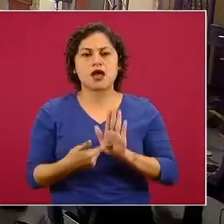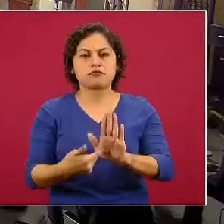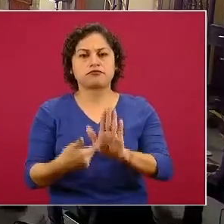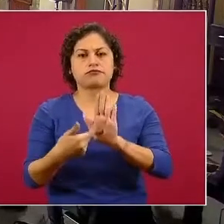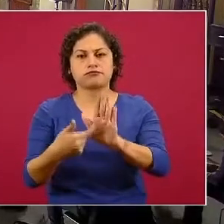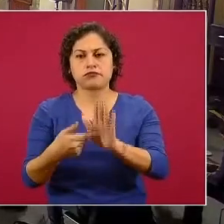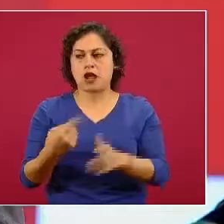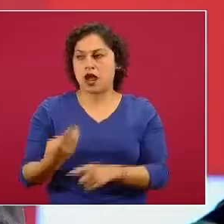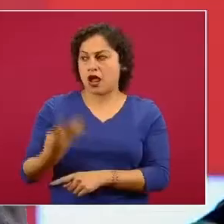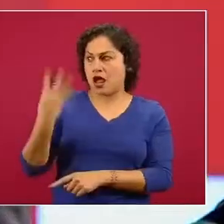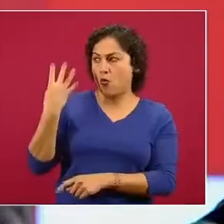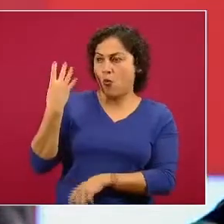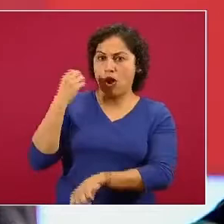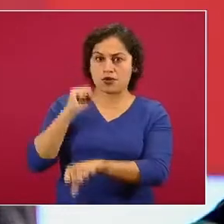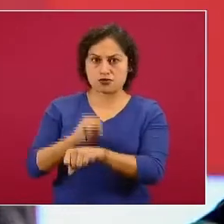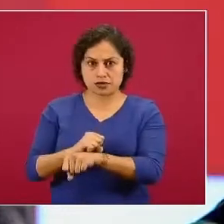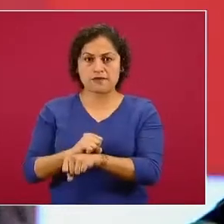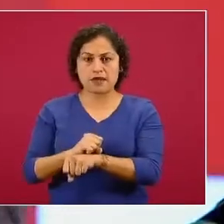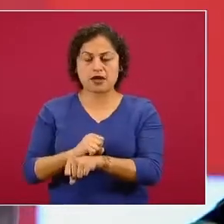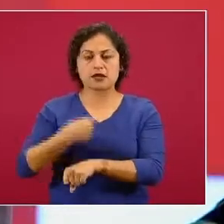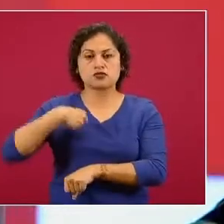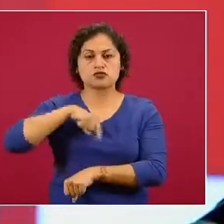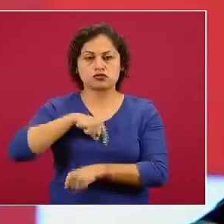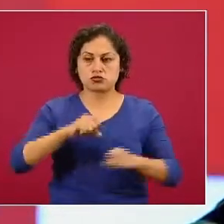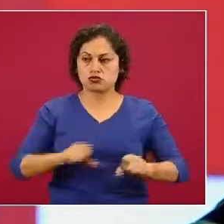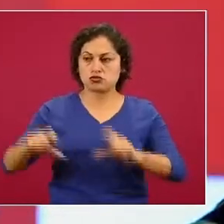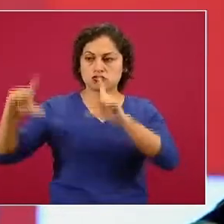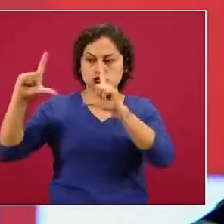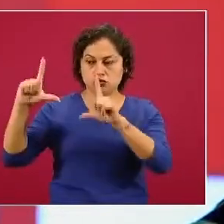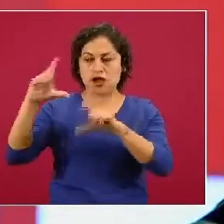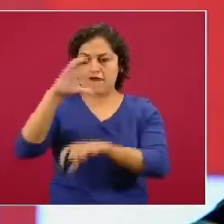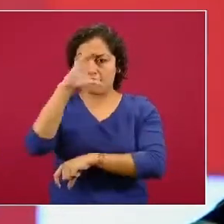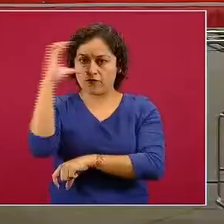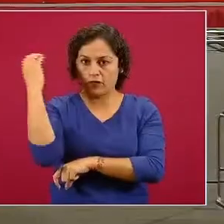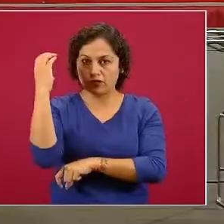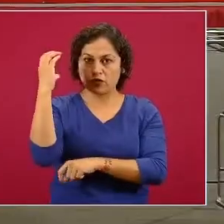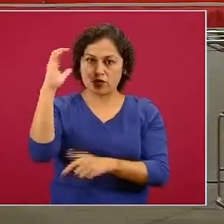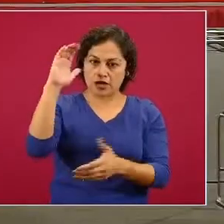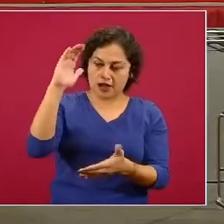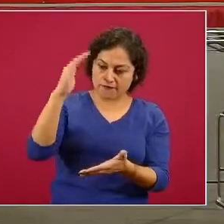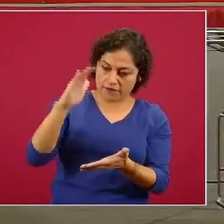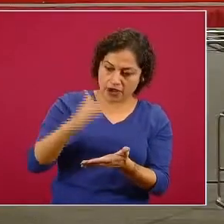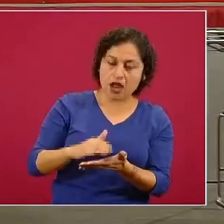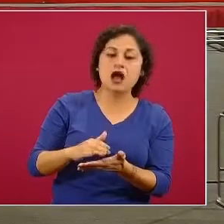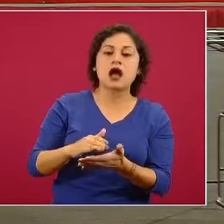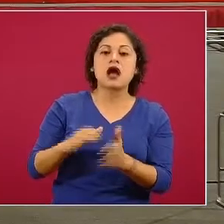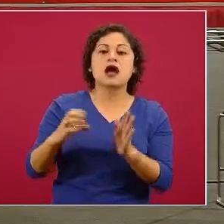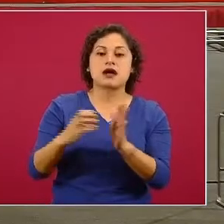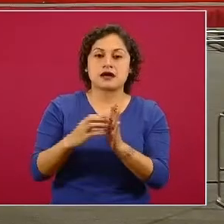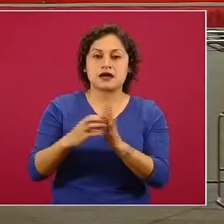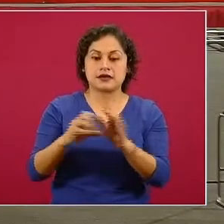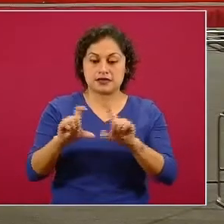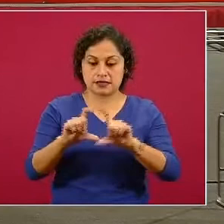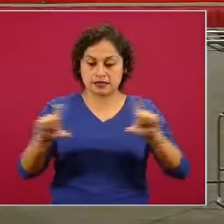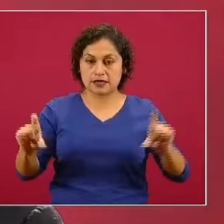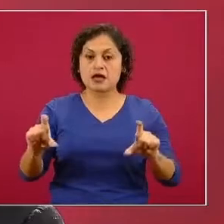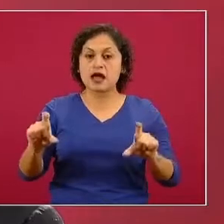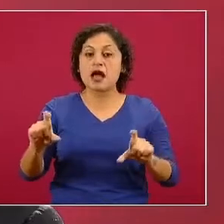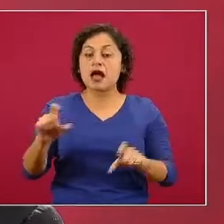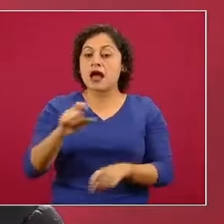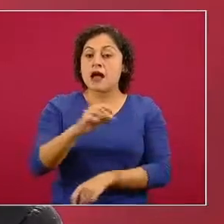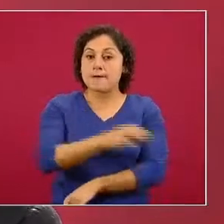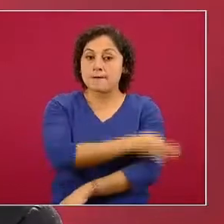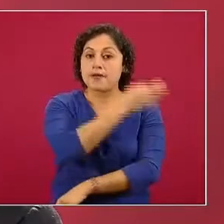últimas 4 semanas hemos puesto aquí una fotografía de la cajita de Vaxigrip con una leyenda que dice: la vacuna es